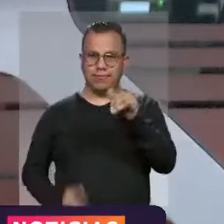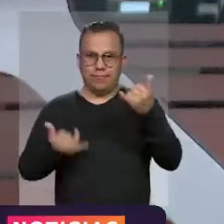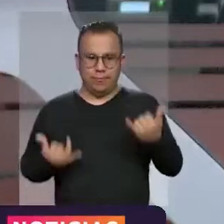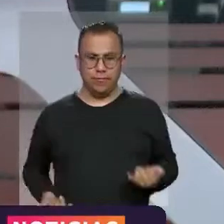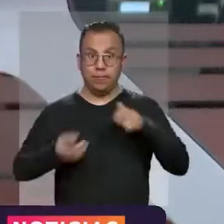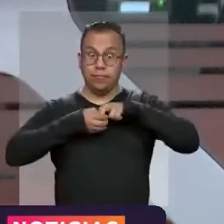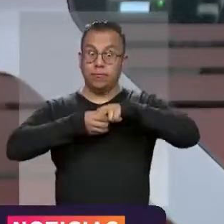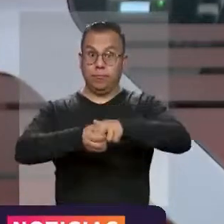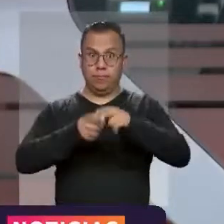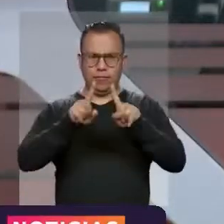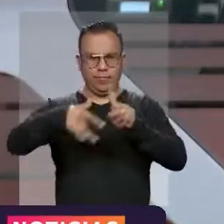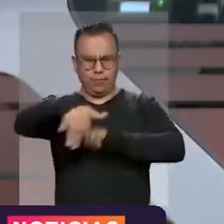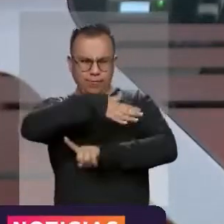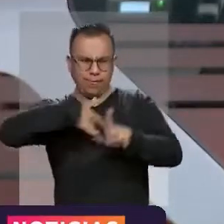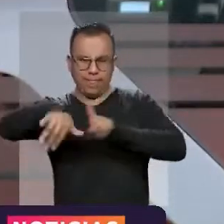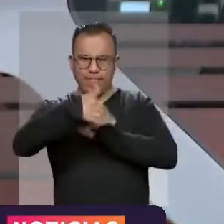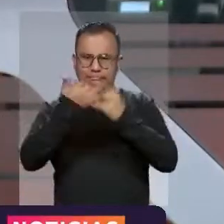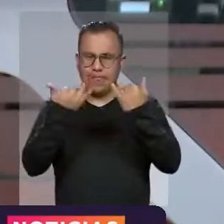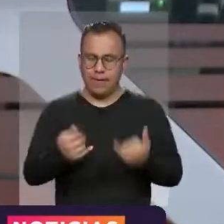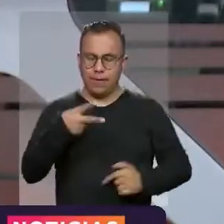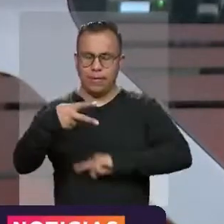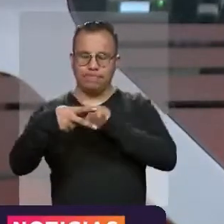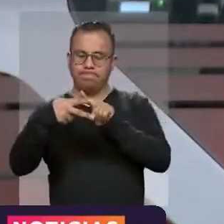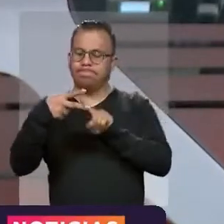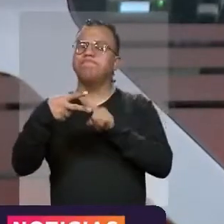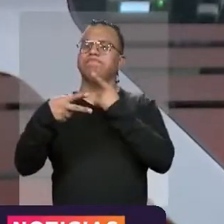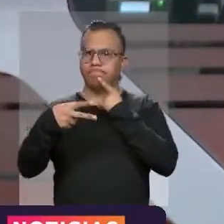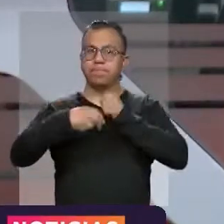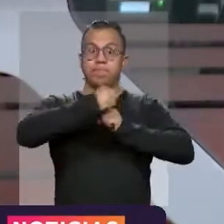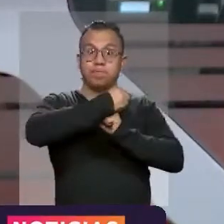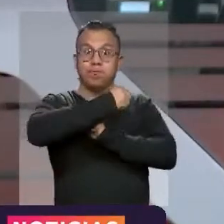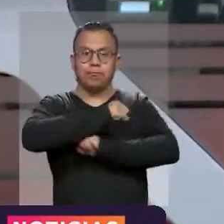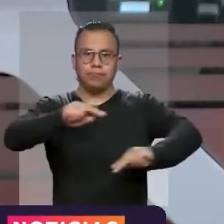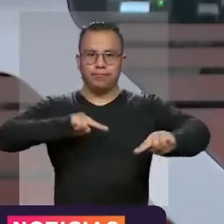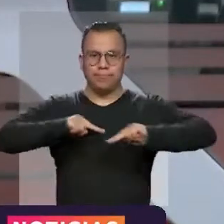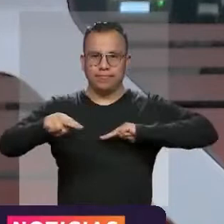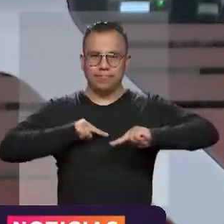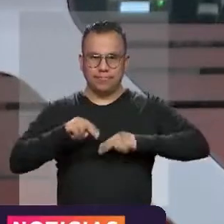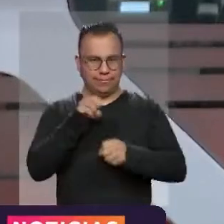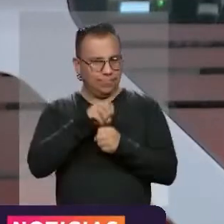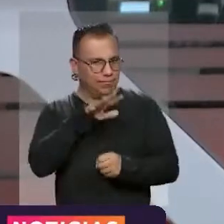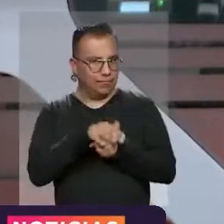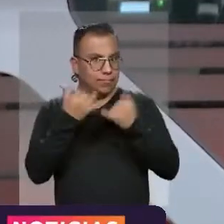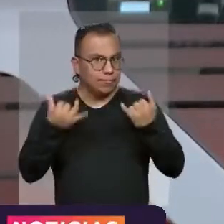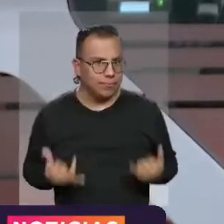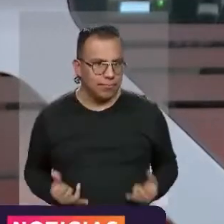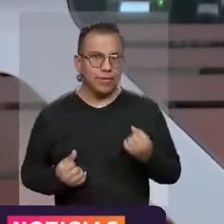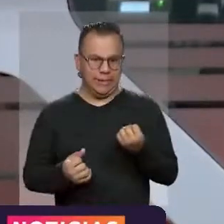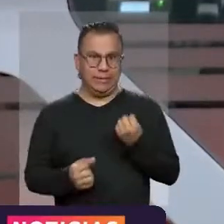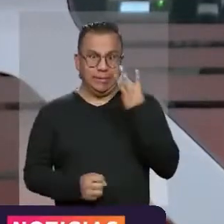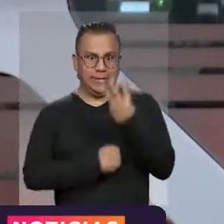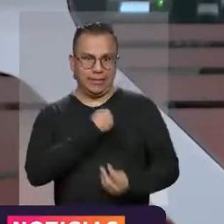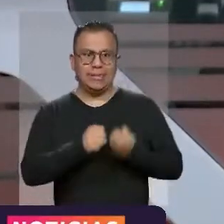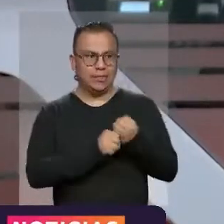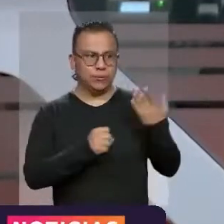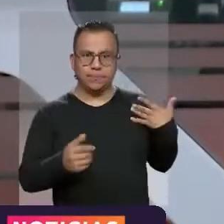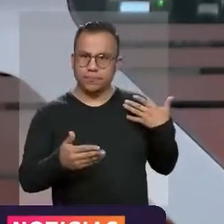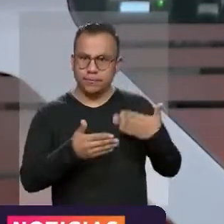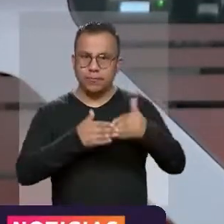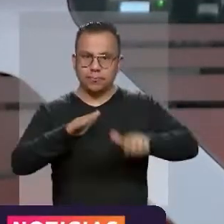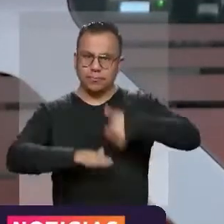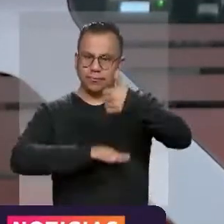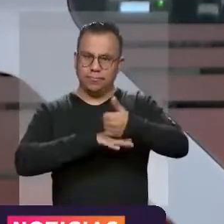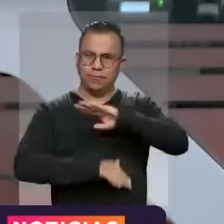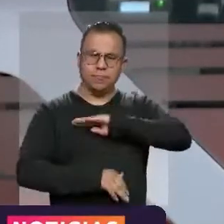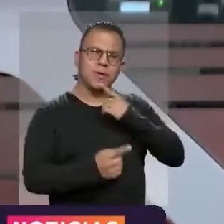La movilidad y el medio ambiente son dos de los principales pilares de la administración distrital. A casi 3 años de mandato, hablamos con la alcaldesa